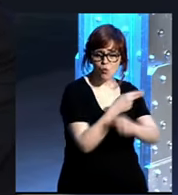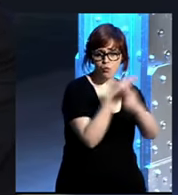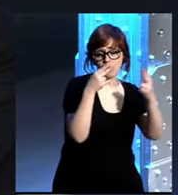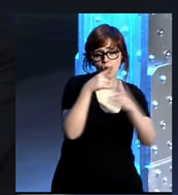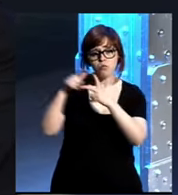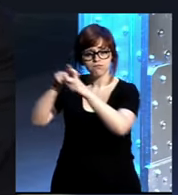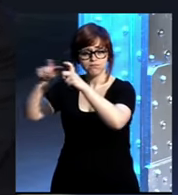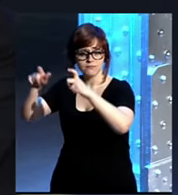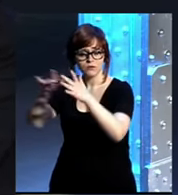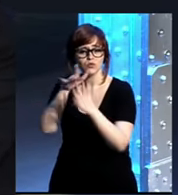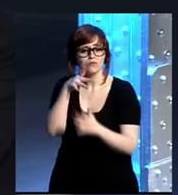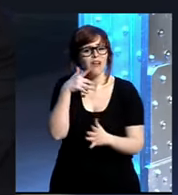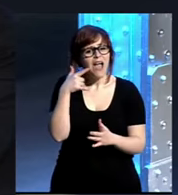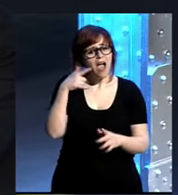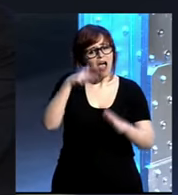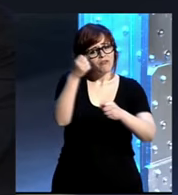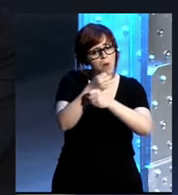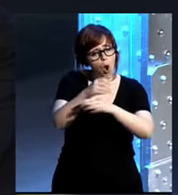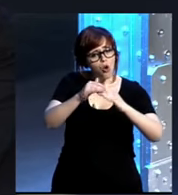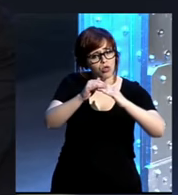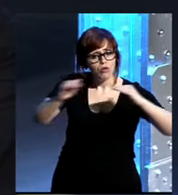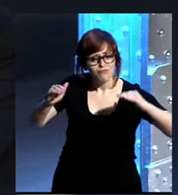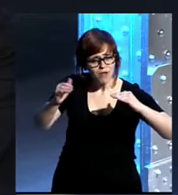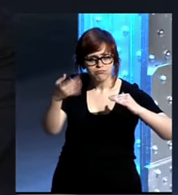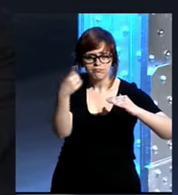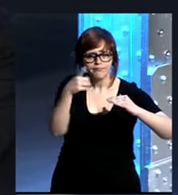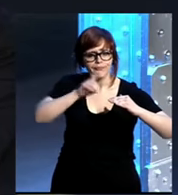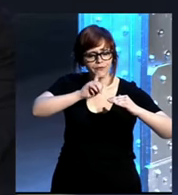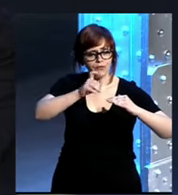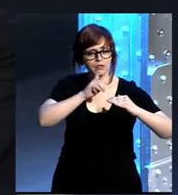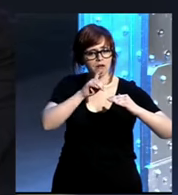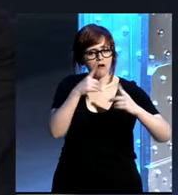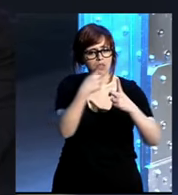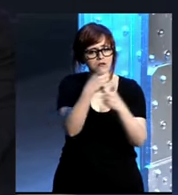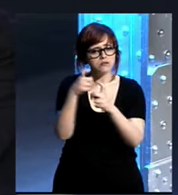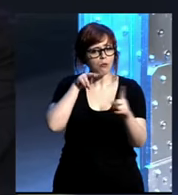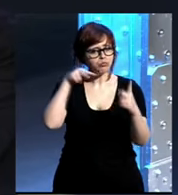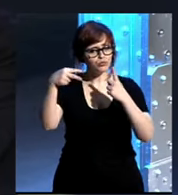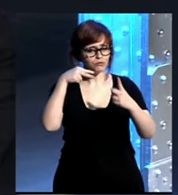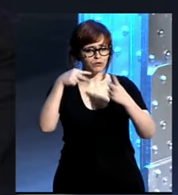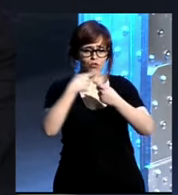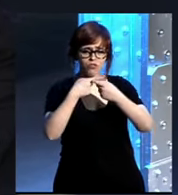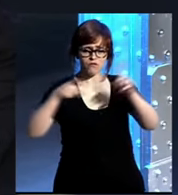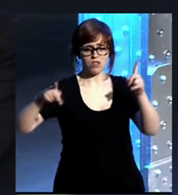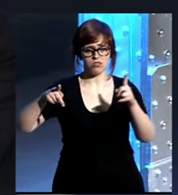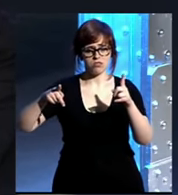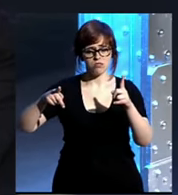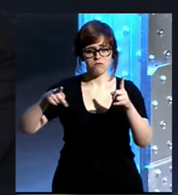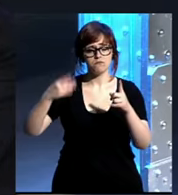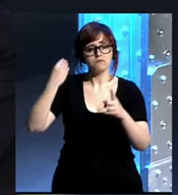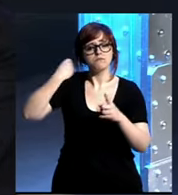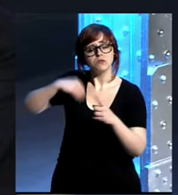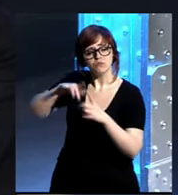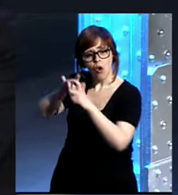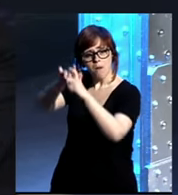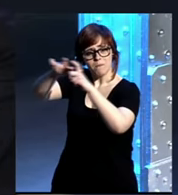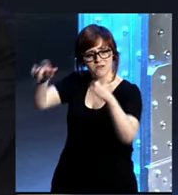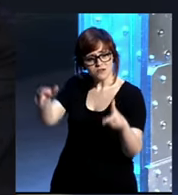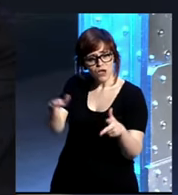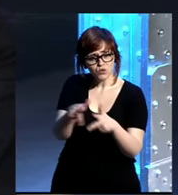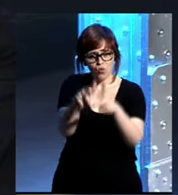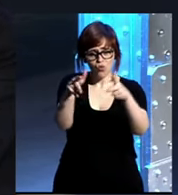es lo más complicado. Y esto requiere una mirada distinta. Es una mirada que te incluye al mundo de la empresa, que te incluye al mundo de la sociedad, que te incluye al